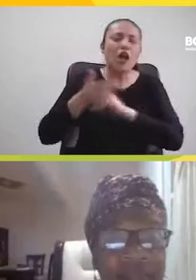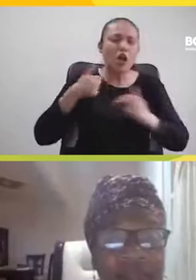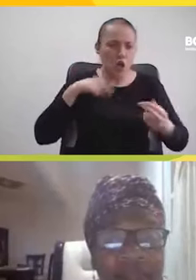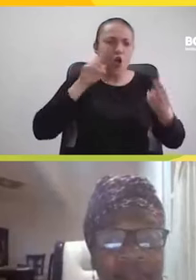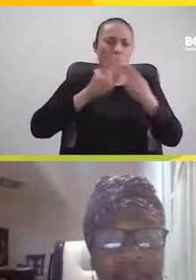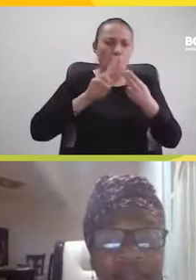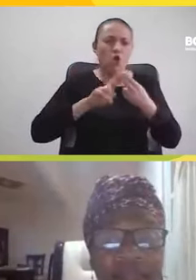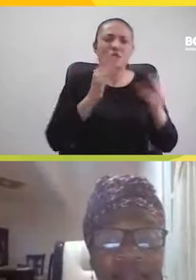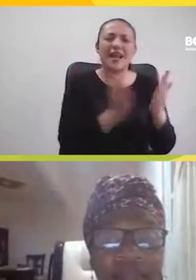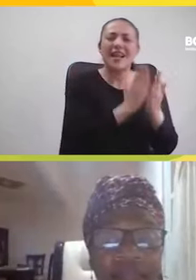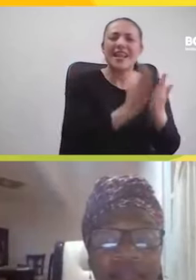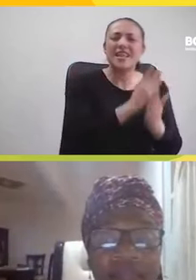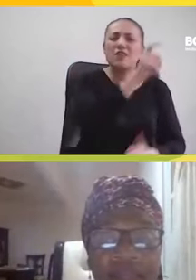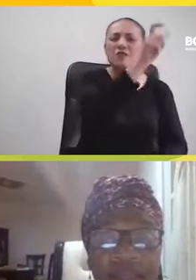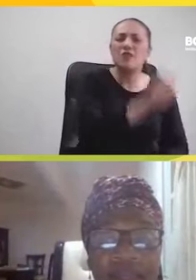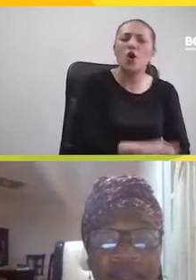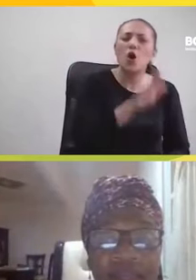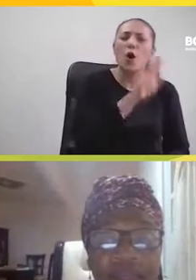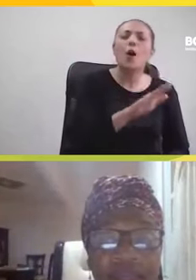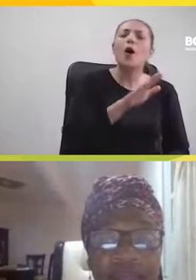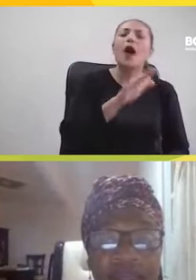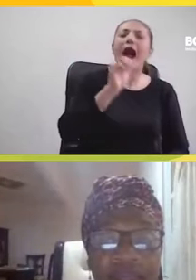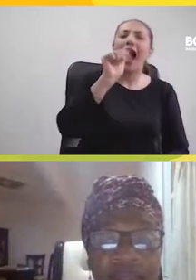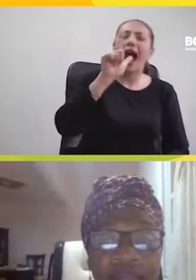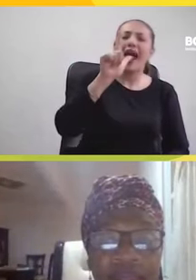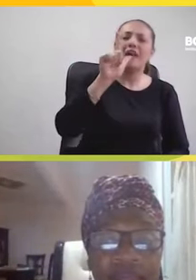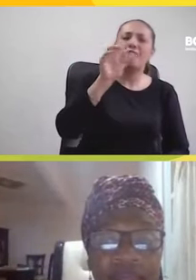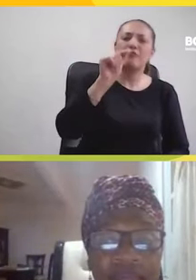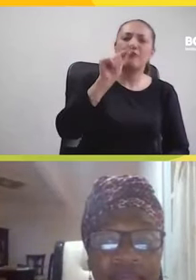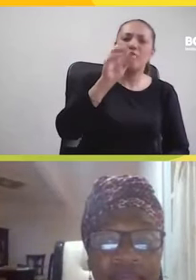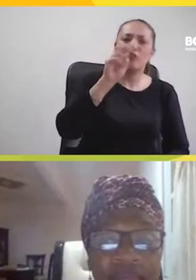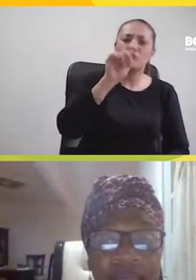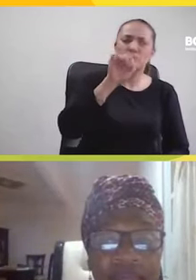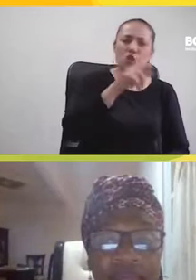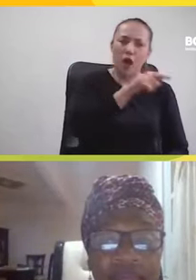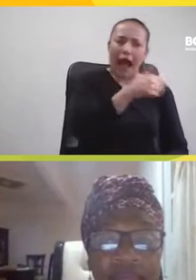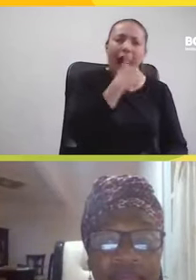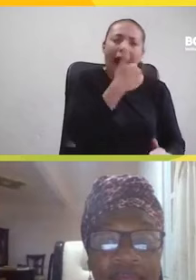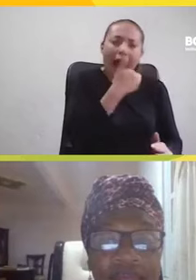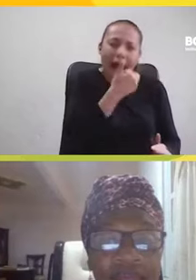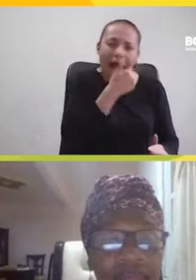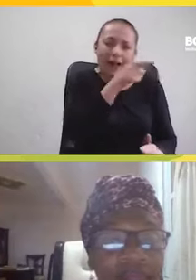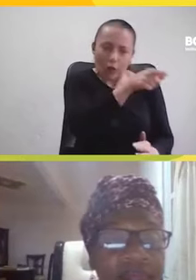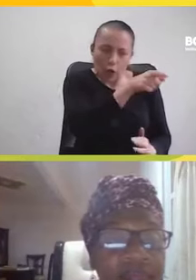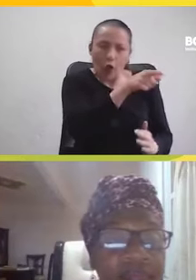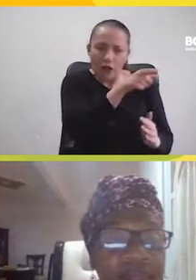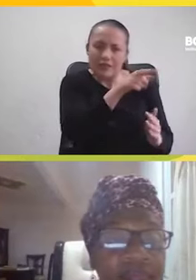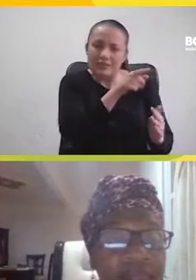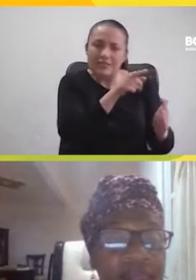Alfonso Palenque Magno, donde él se acerca un poco a esas realidades